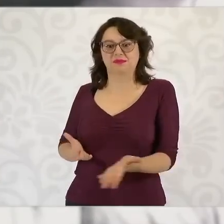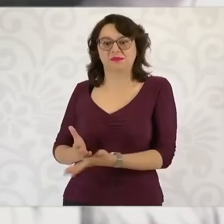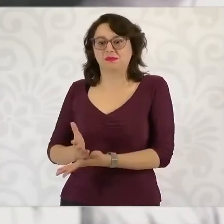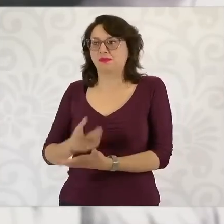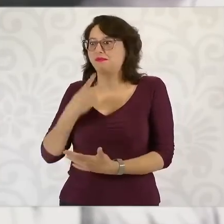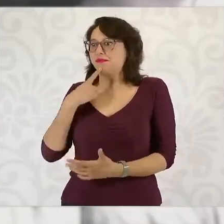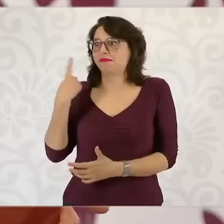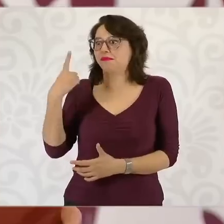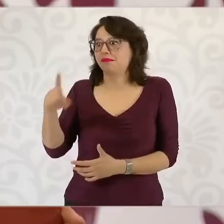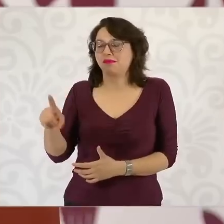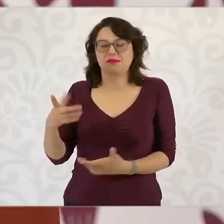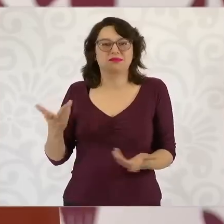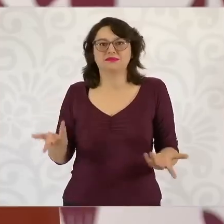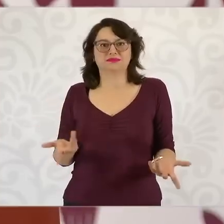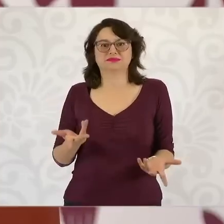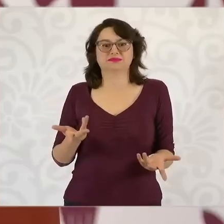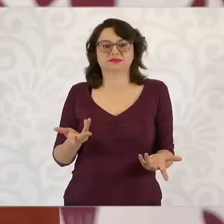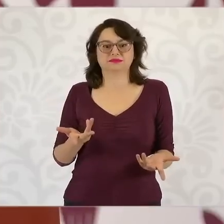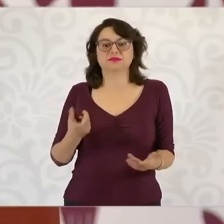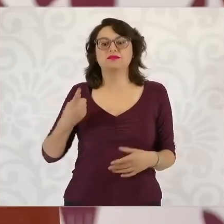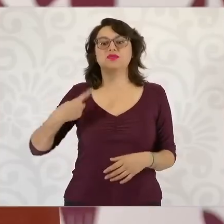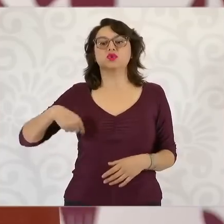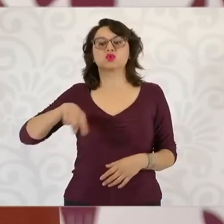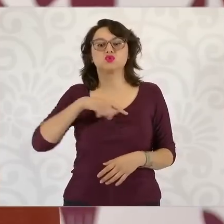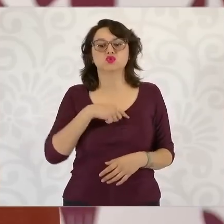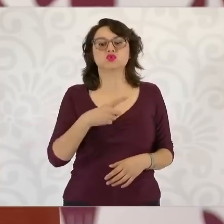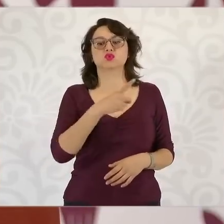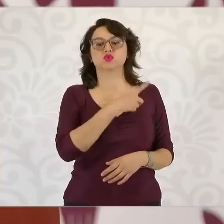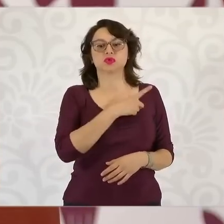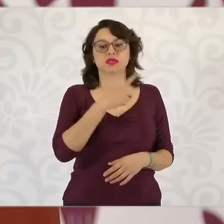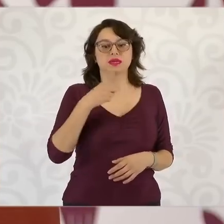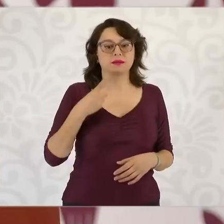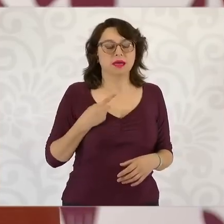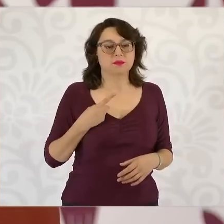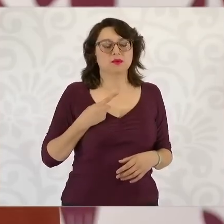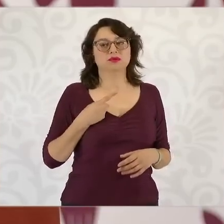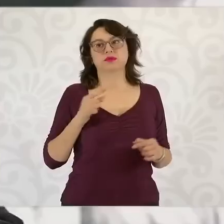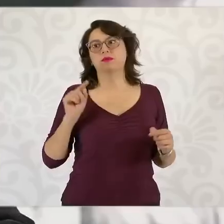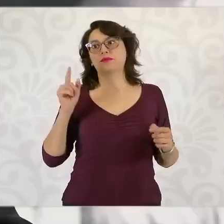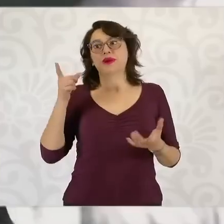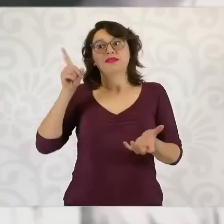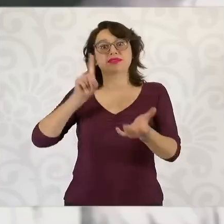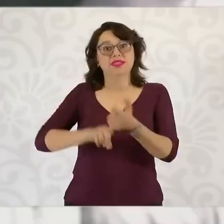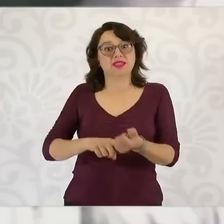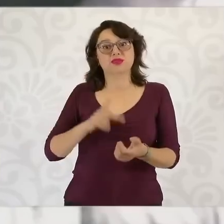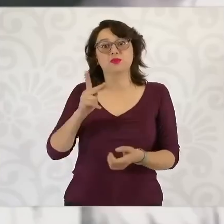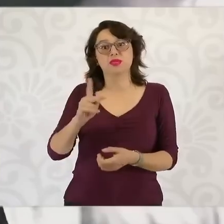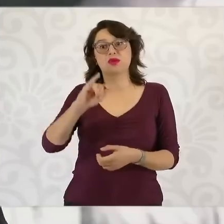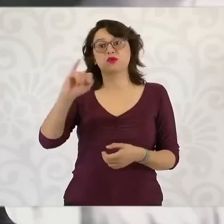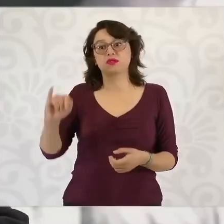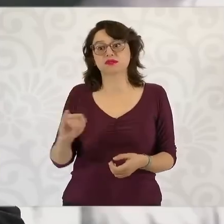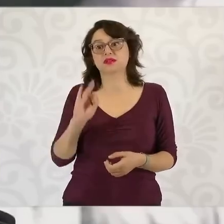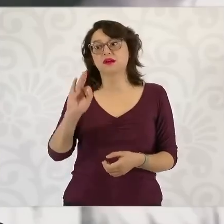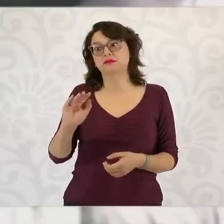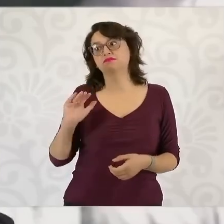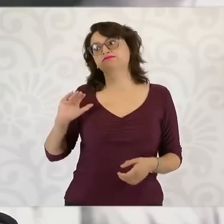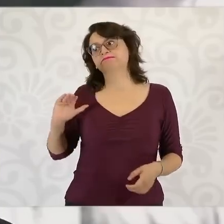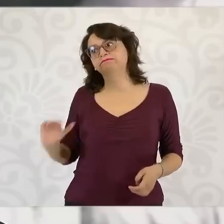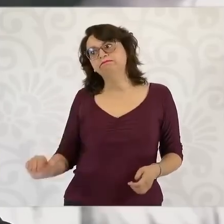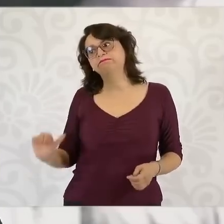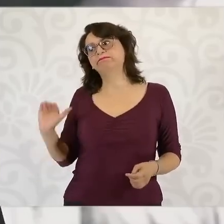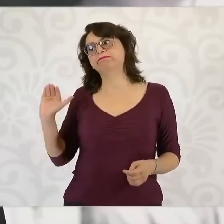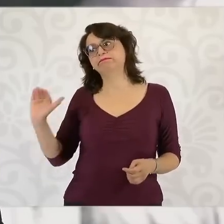una acusación penal. No, tenemos que ir a todas las instancias necesarias, primero